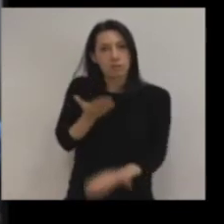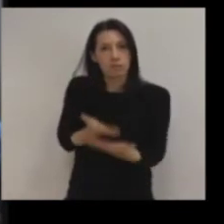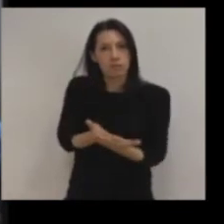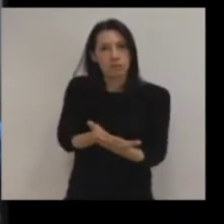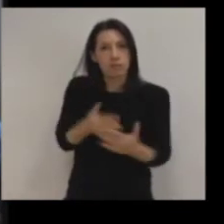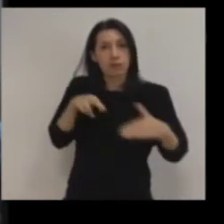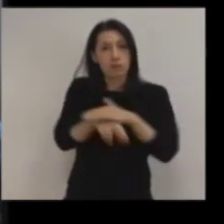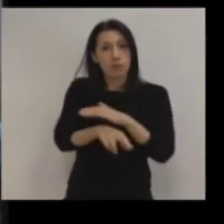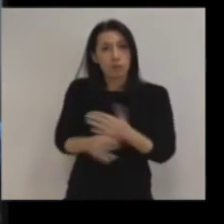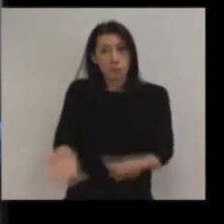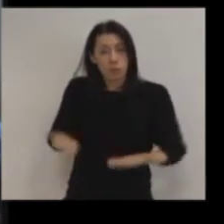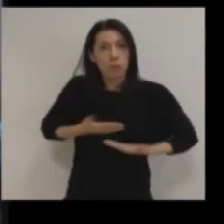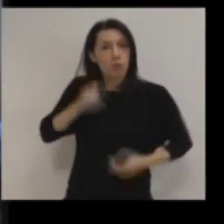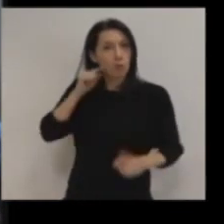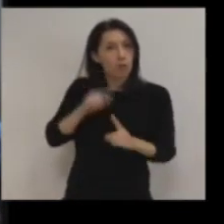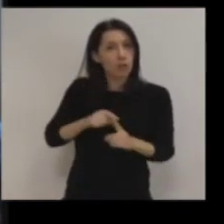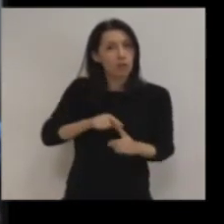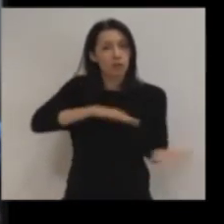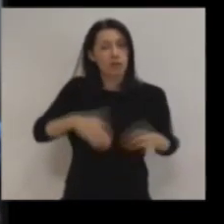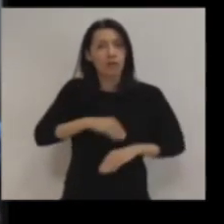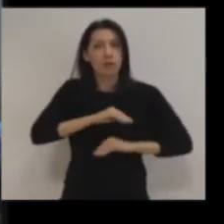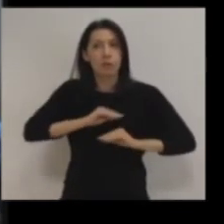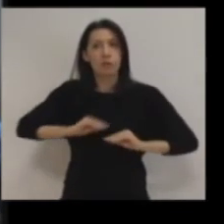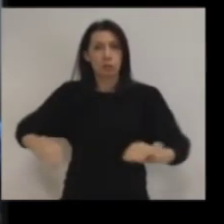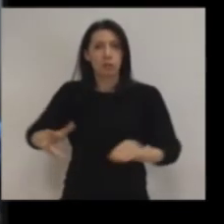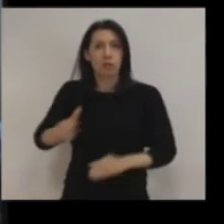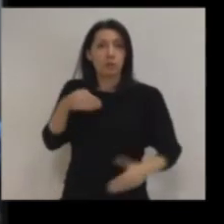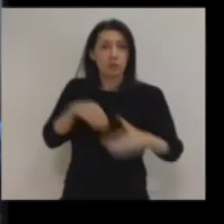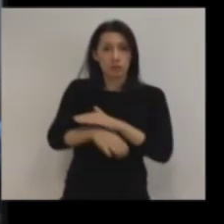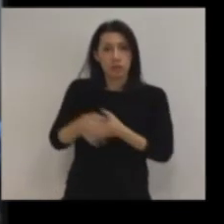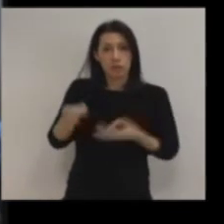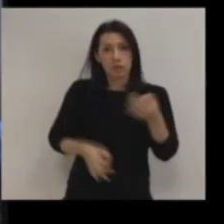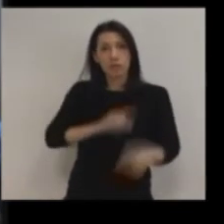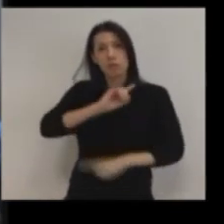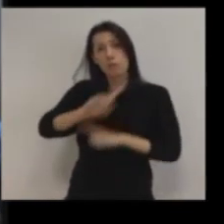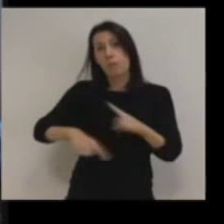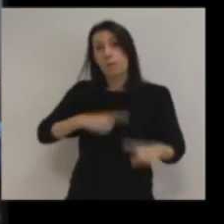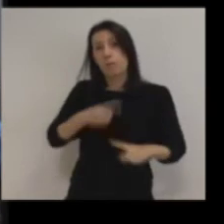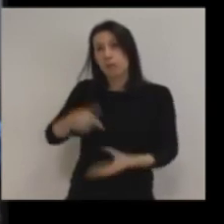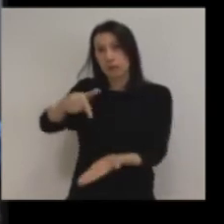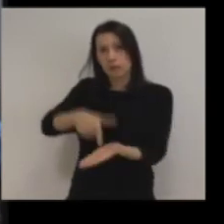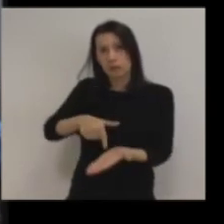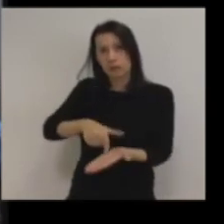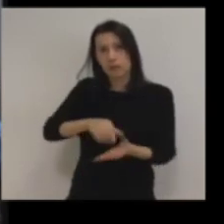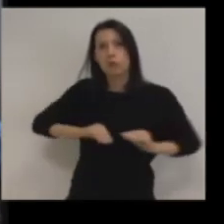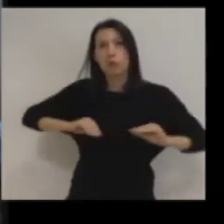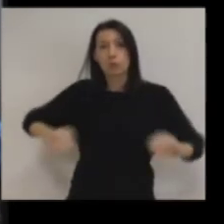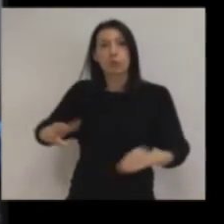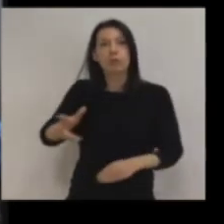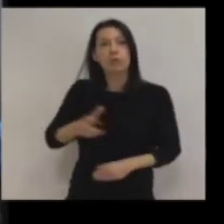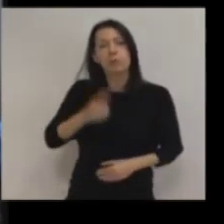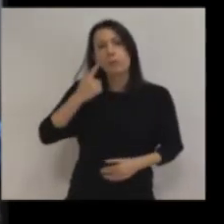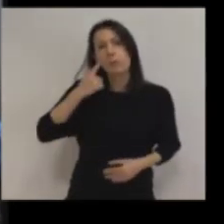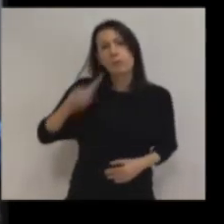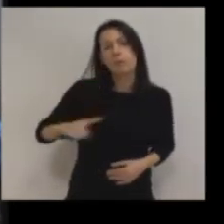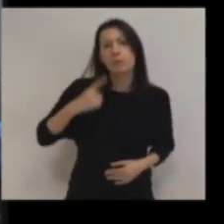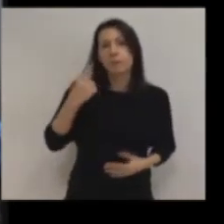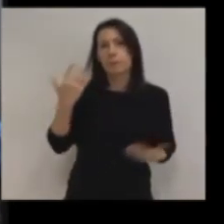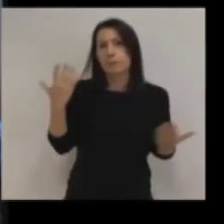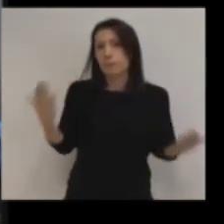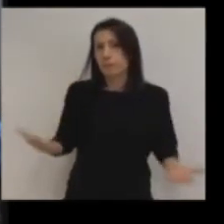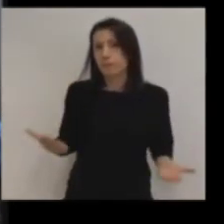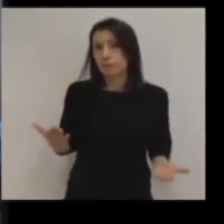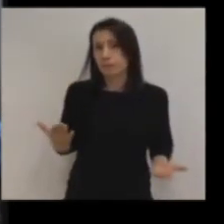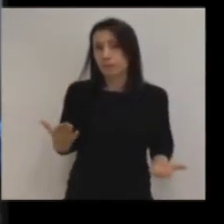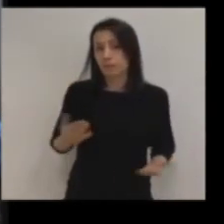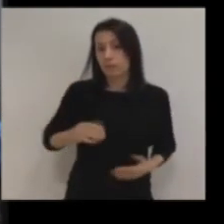para ejercitar los derechos, en este caso de acceso a la justicia y de reclamación de sus derechos, sobre todo desde que